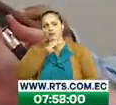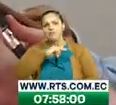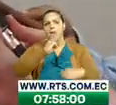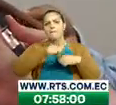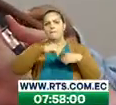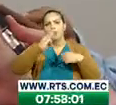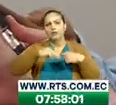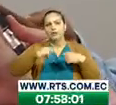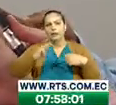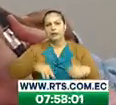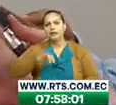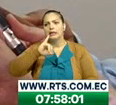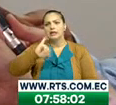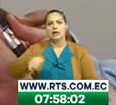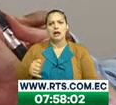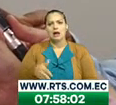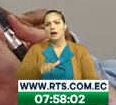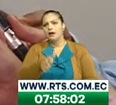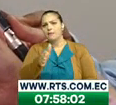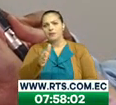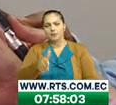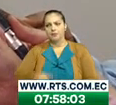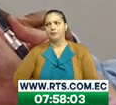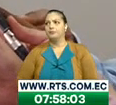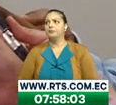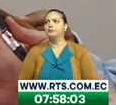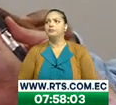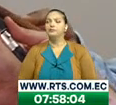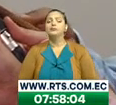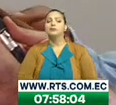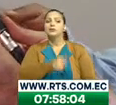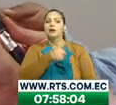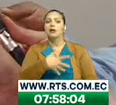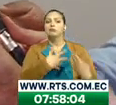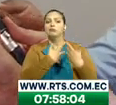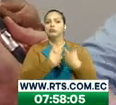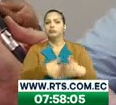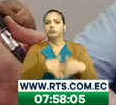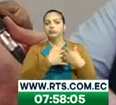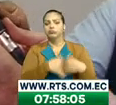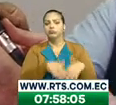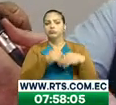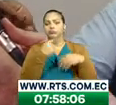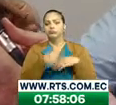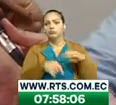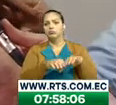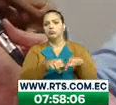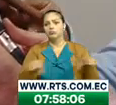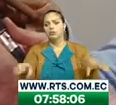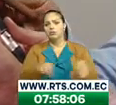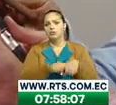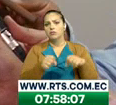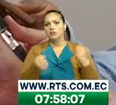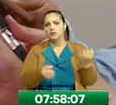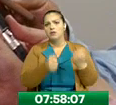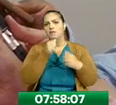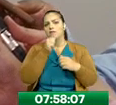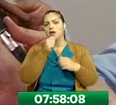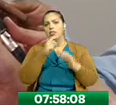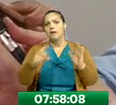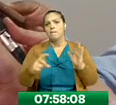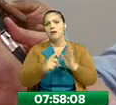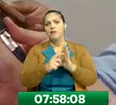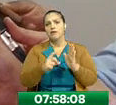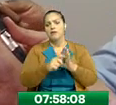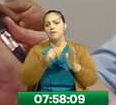ese fue en el cuarto eléctrico, en el cuarto de baterías la ausencia de baterías, y en la casa de bombas simplemente les mostramos las bombas, que esas